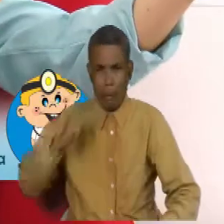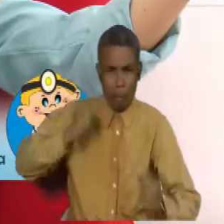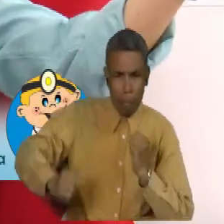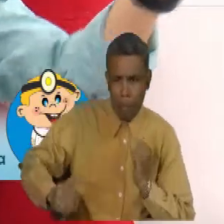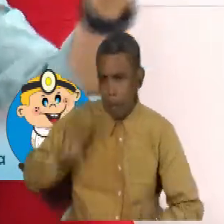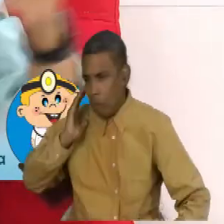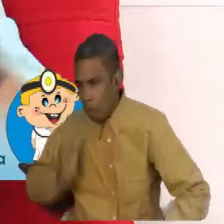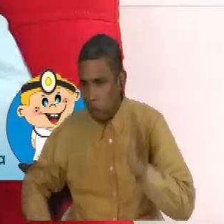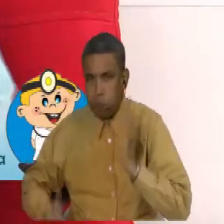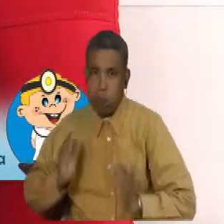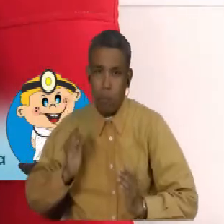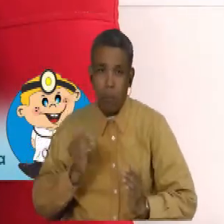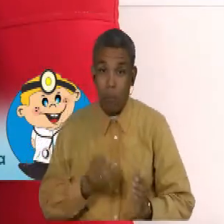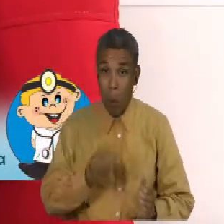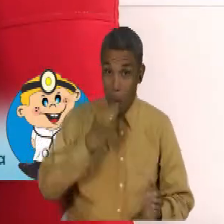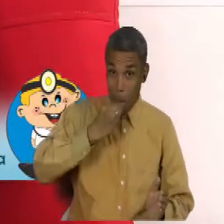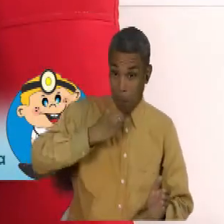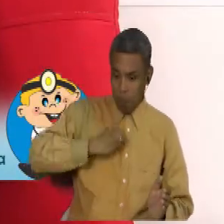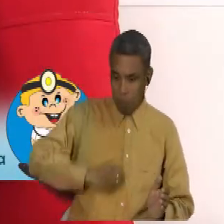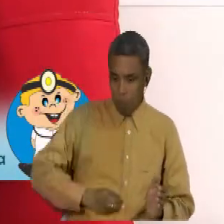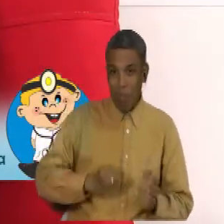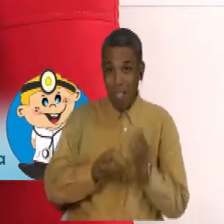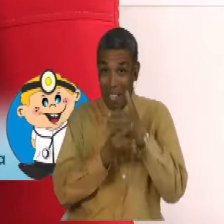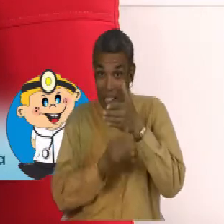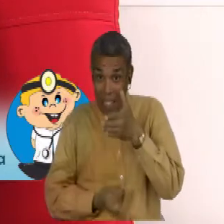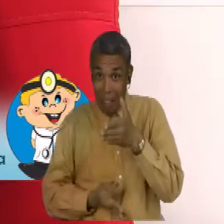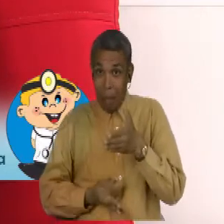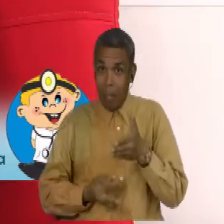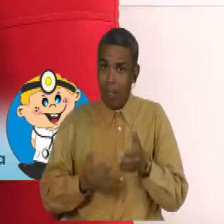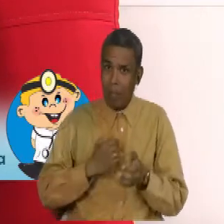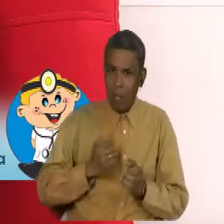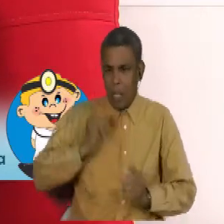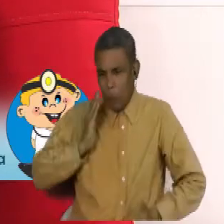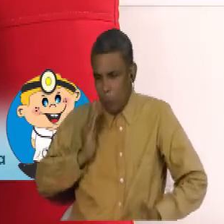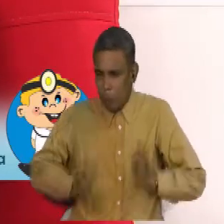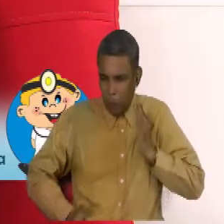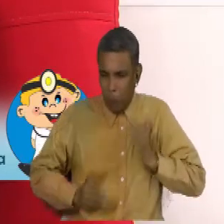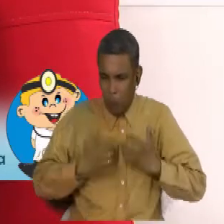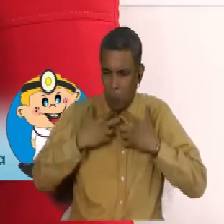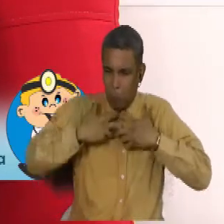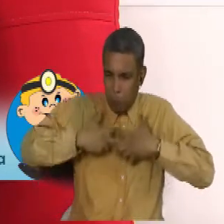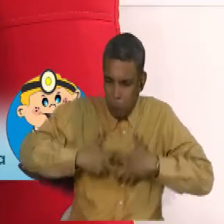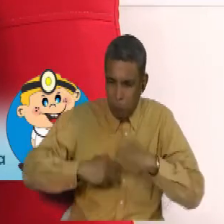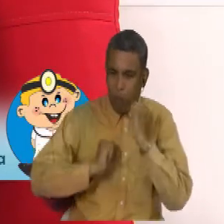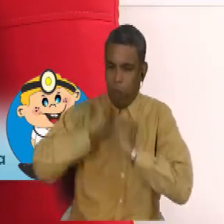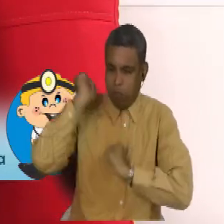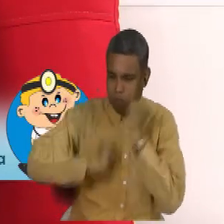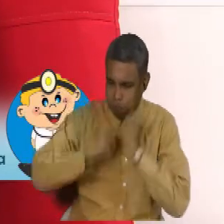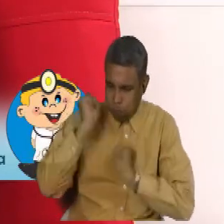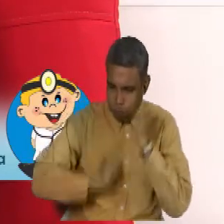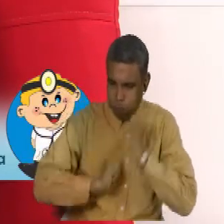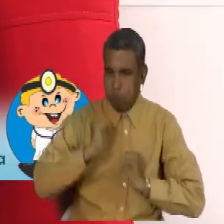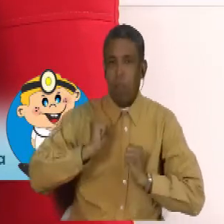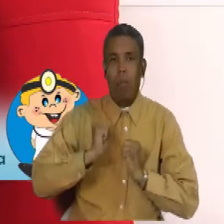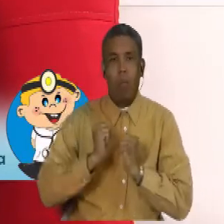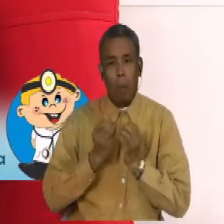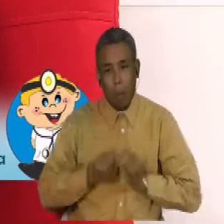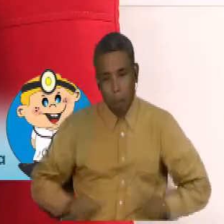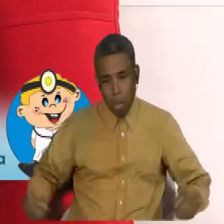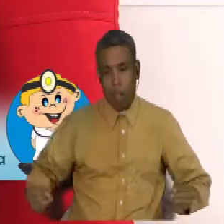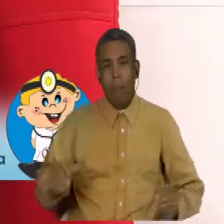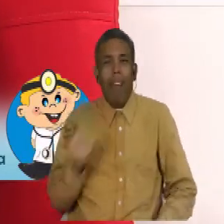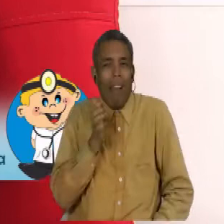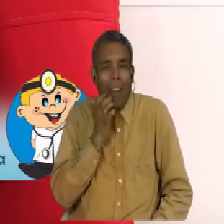meses antes. Entonces son niños que van poco a poco acumulando grasa, y que esta clase de actividad es la que los está acabando.